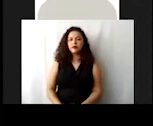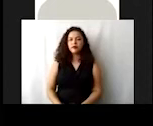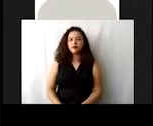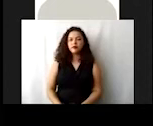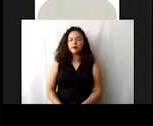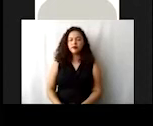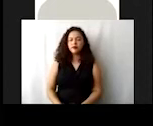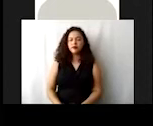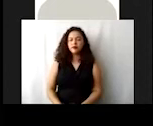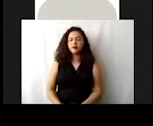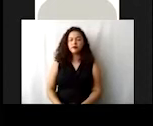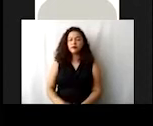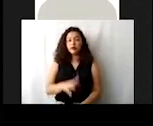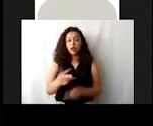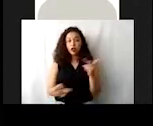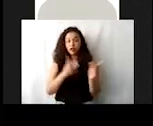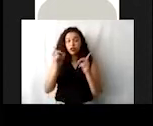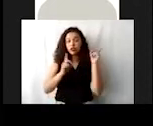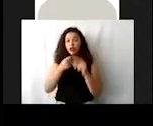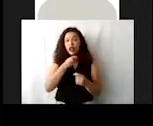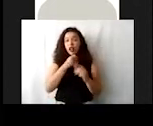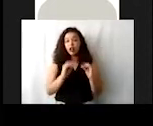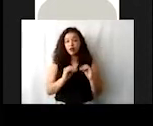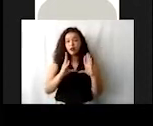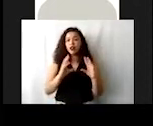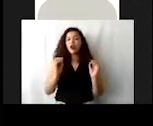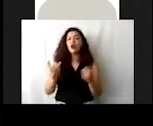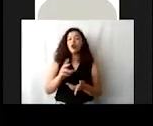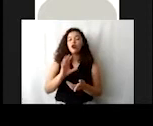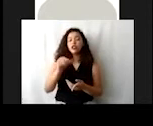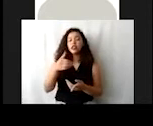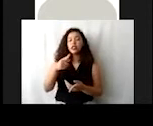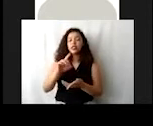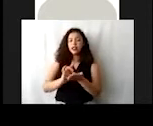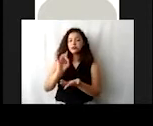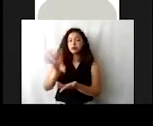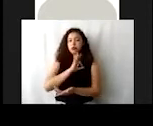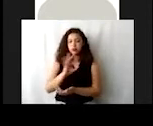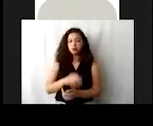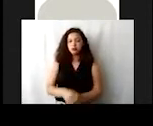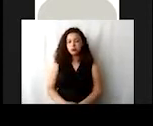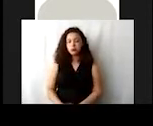Si alguien tiene alguna duda, puede activar su micrófono o colocar la pregunta en el chat, por favor.